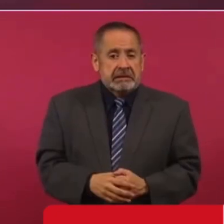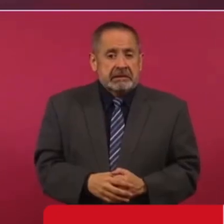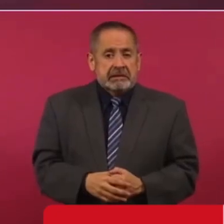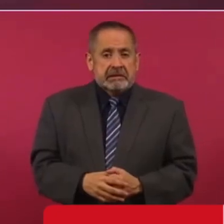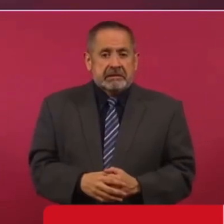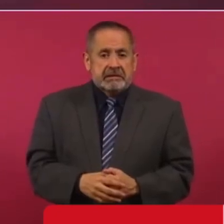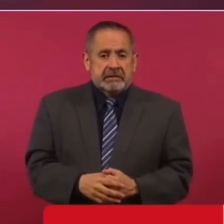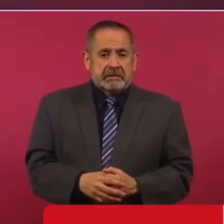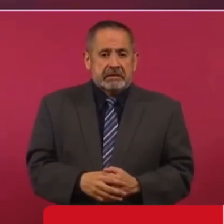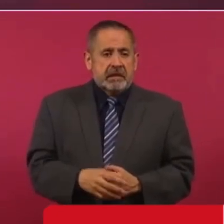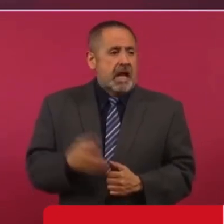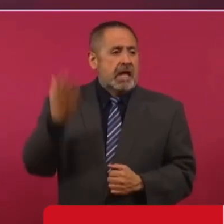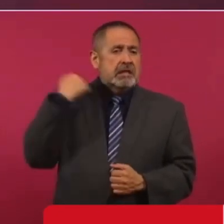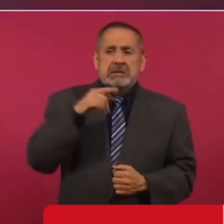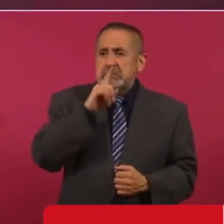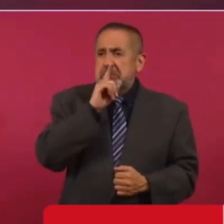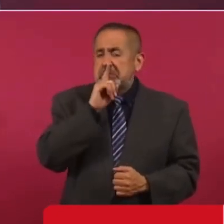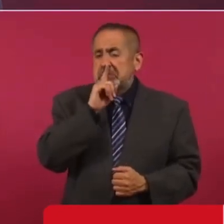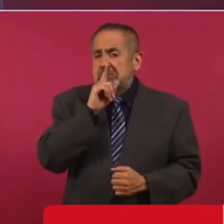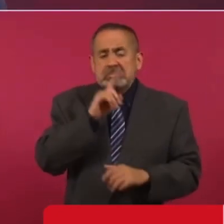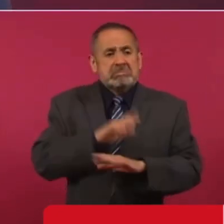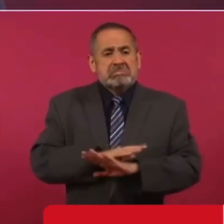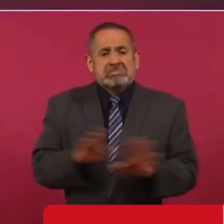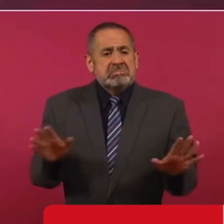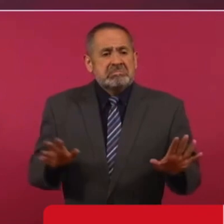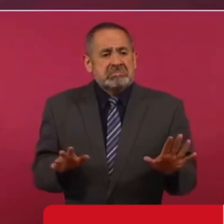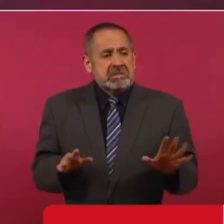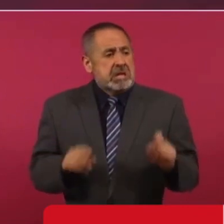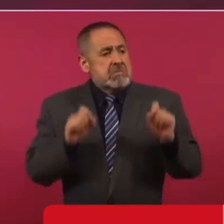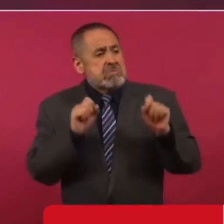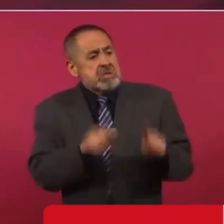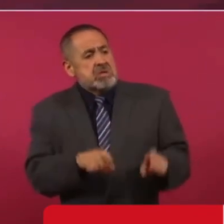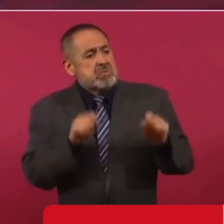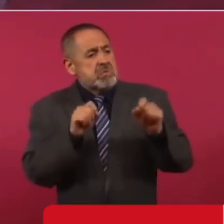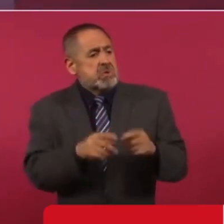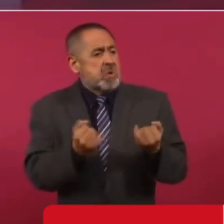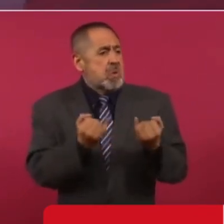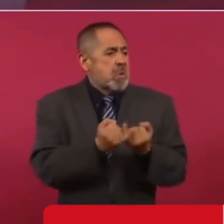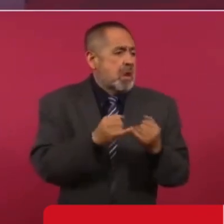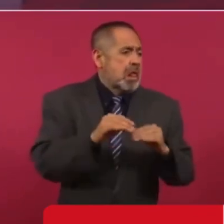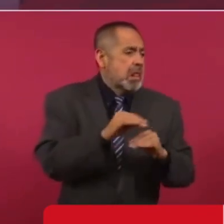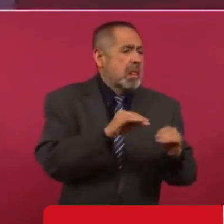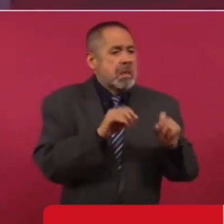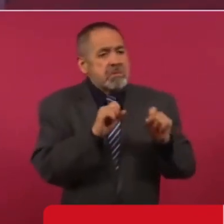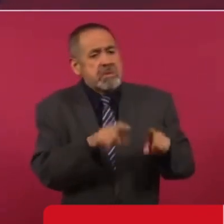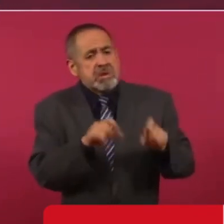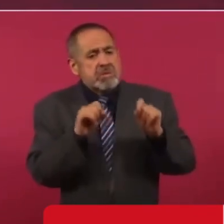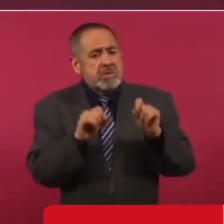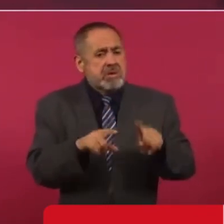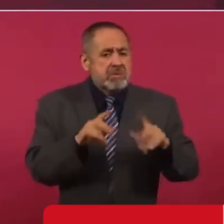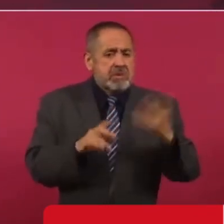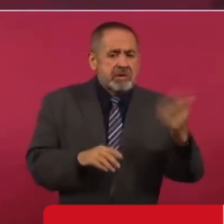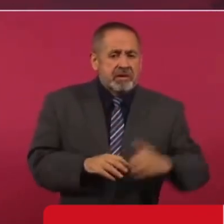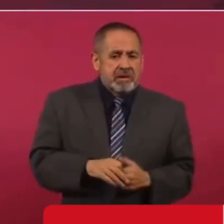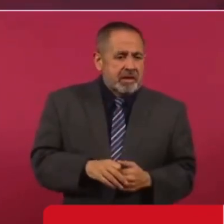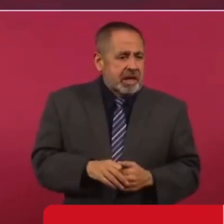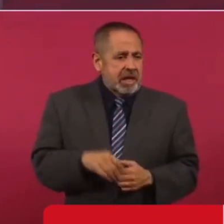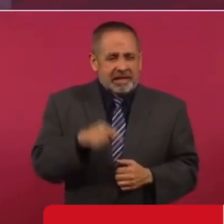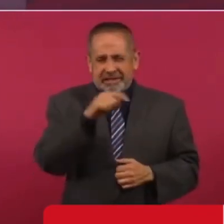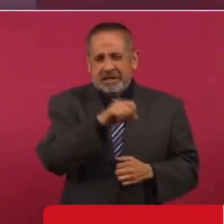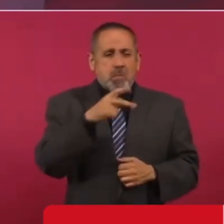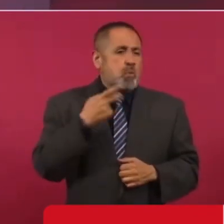Antes todo era plano, no se movía nada, ni una hoja del árbol de la